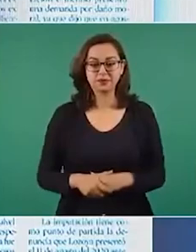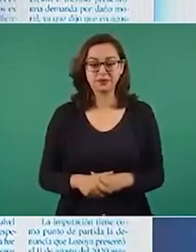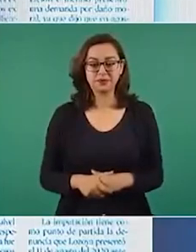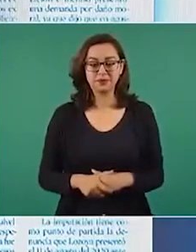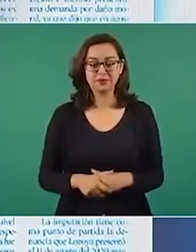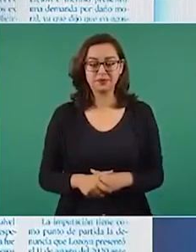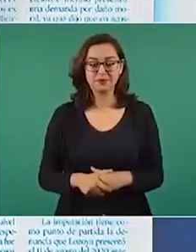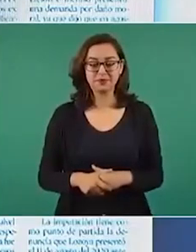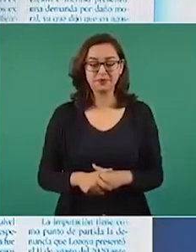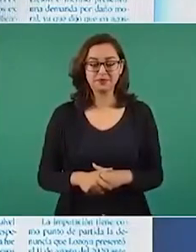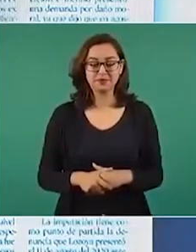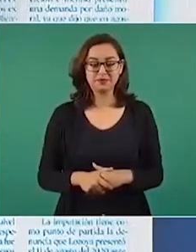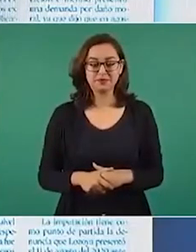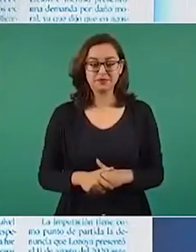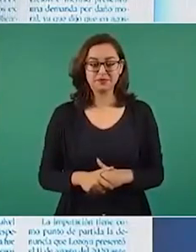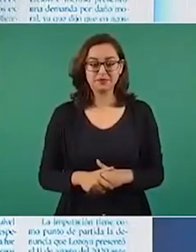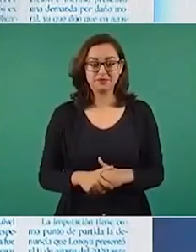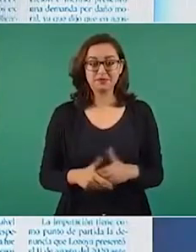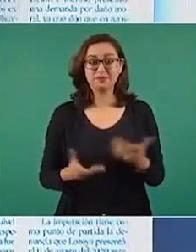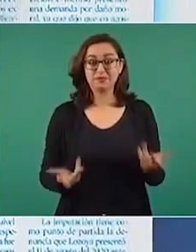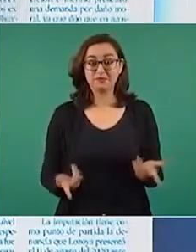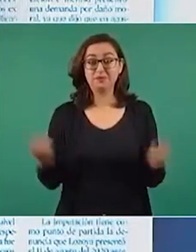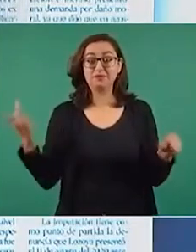Entonces, va